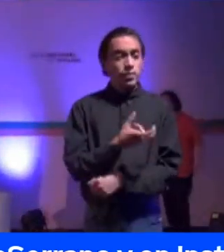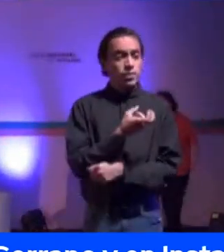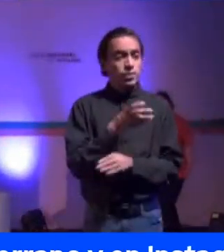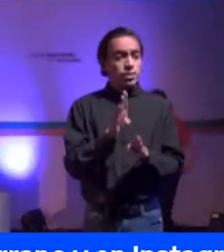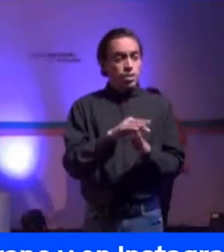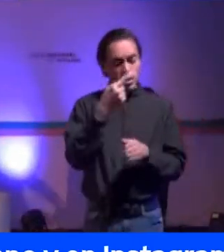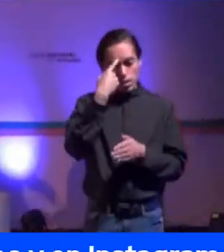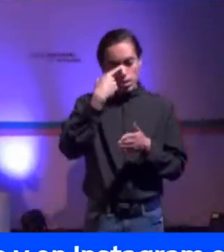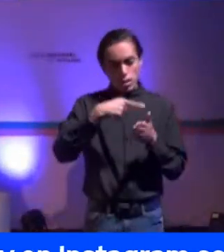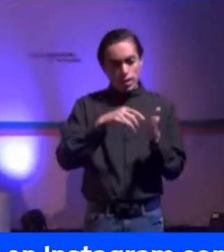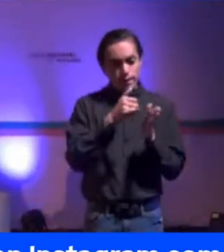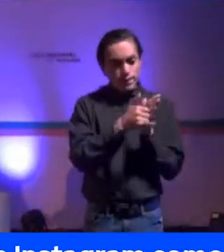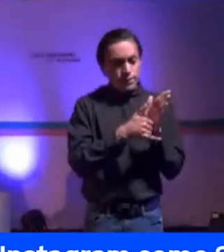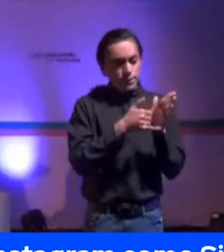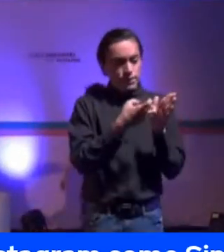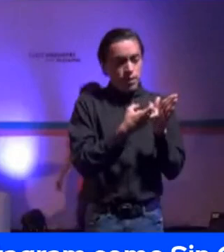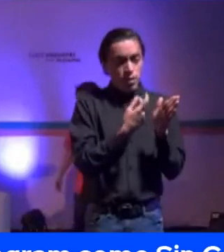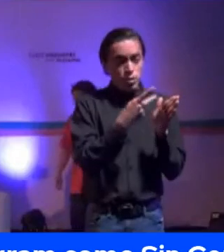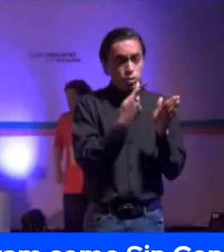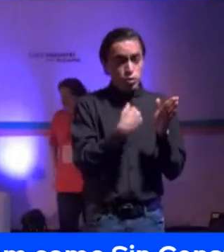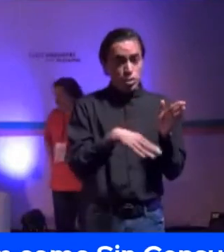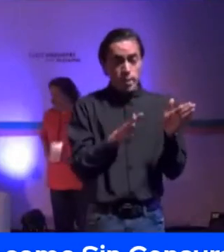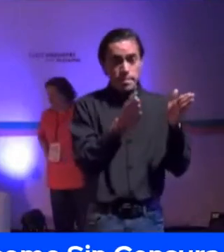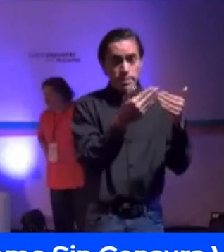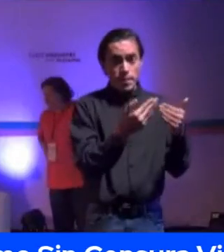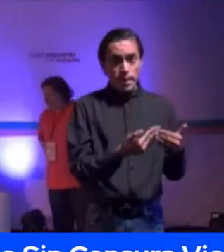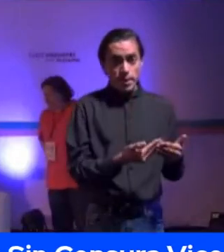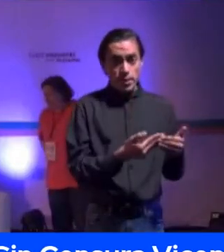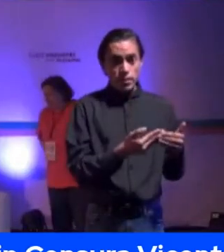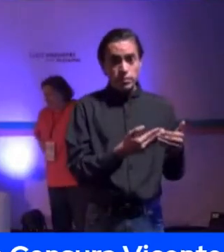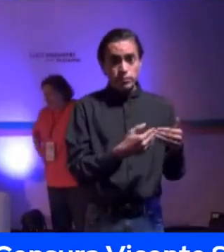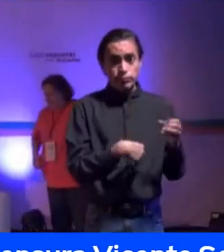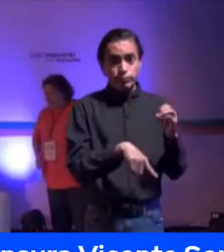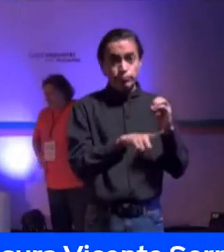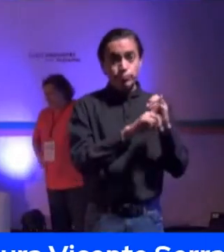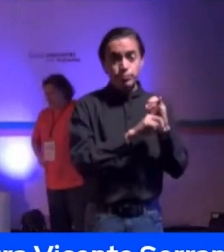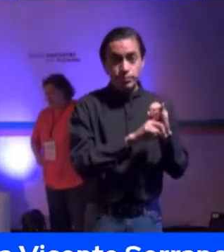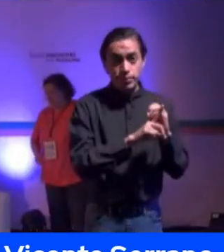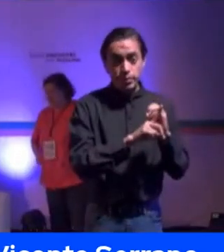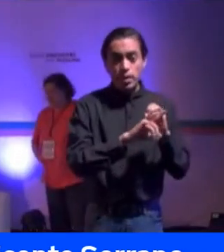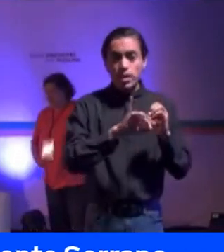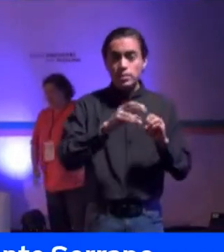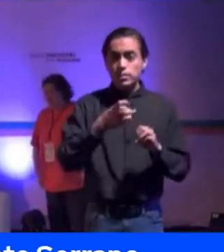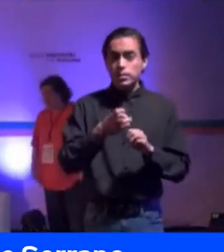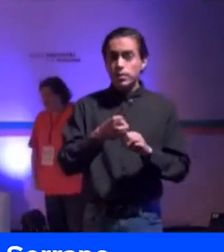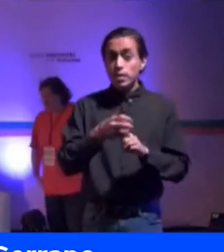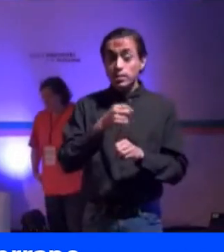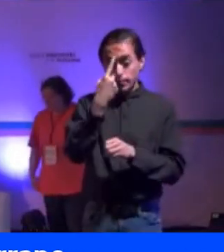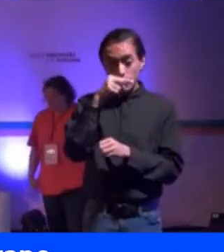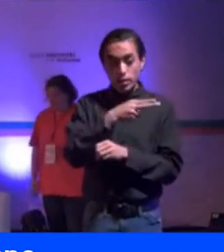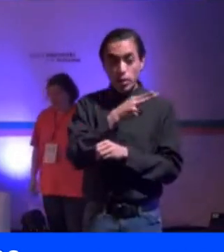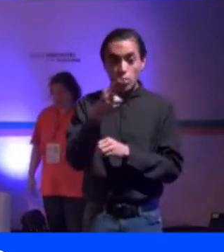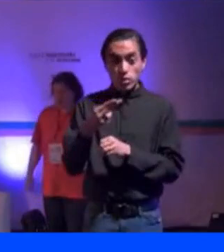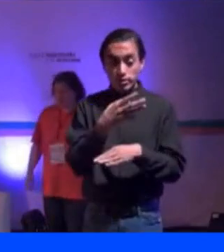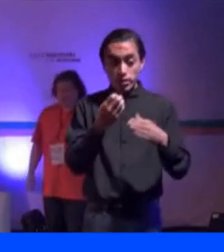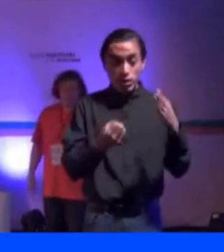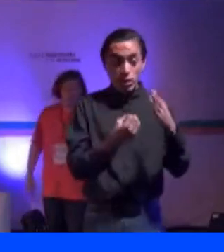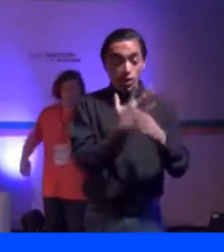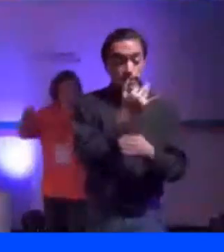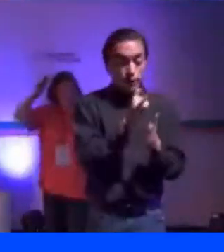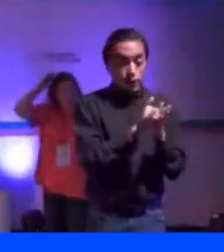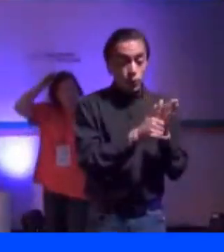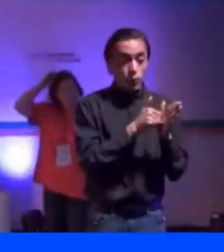su canal, tuvo ahí un problema con su canal. De Policleto. Exactamente, para que se suscriban al nuevo canal, porque ahí